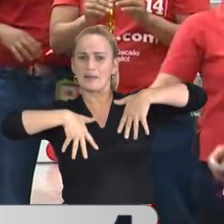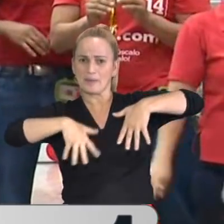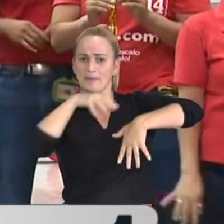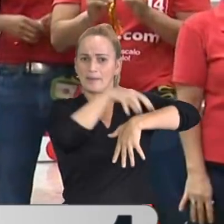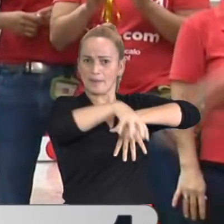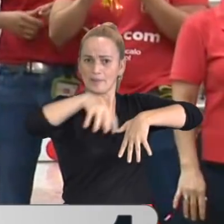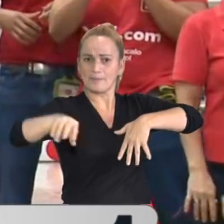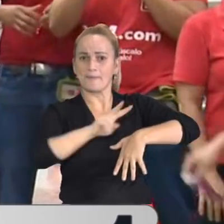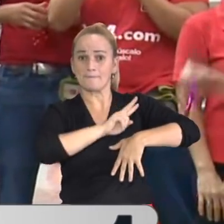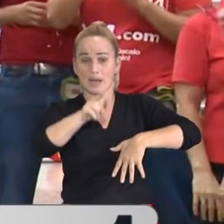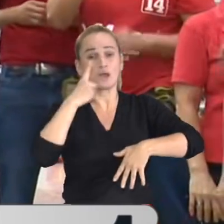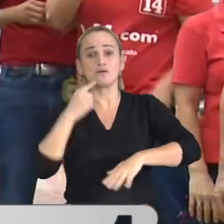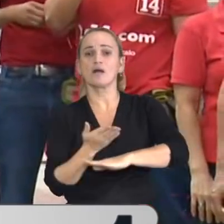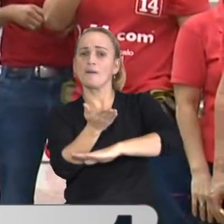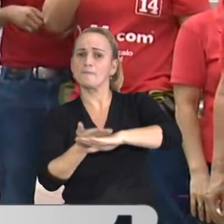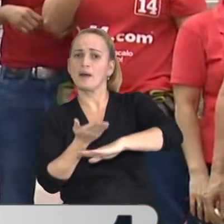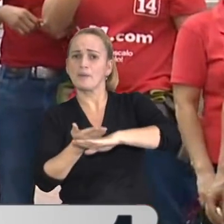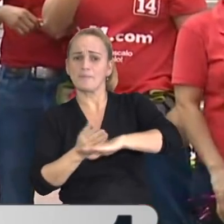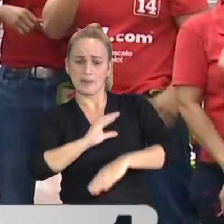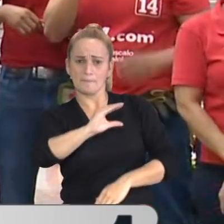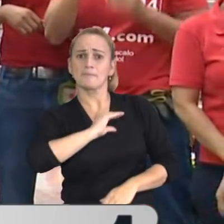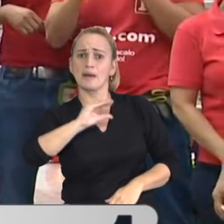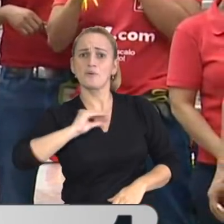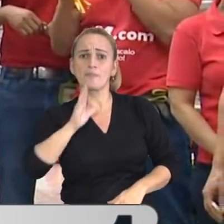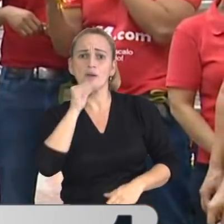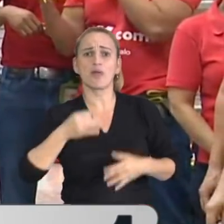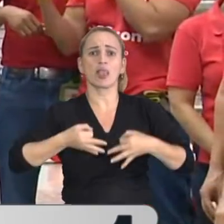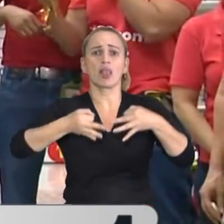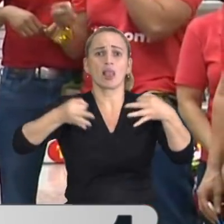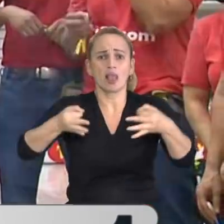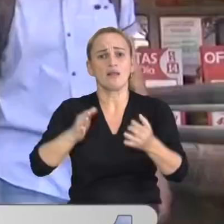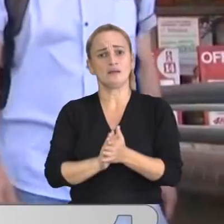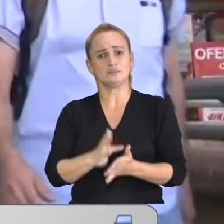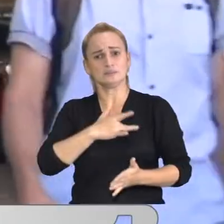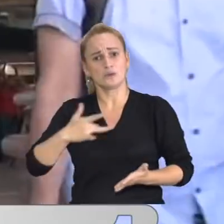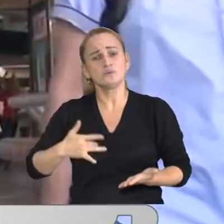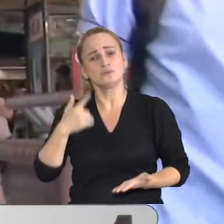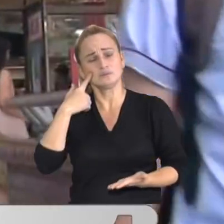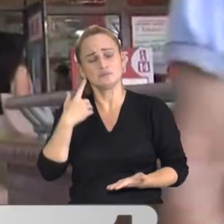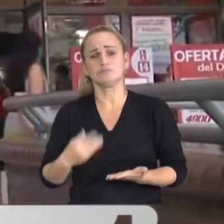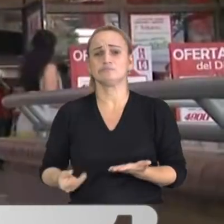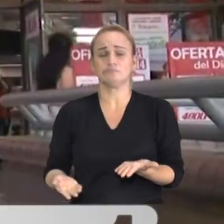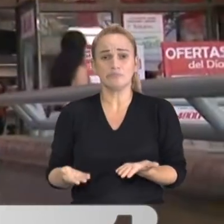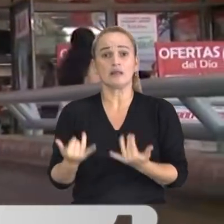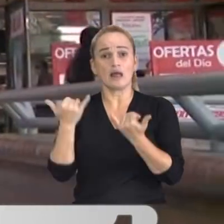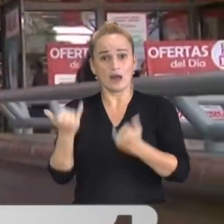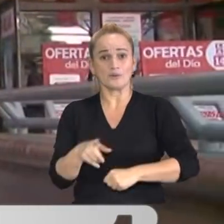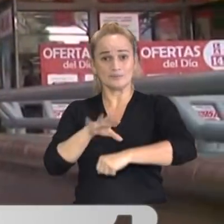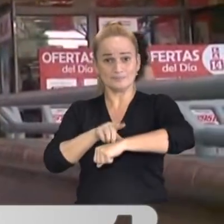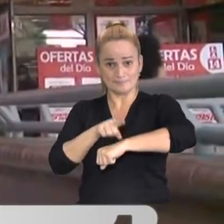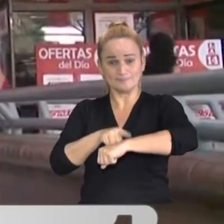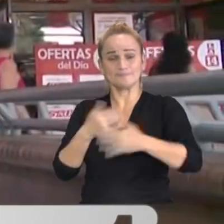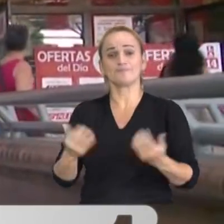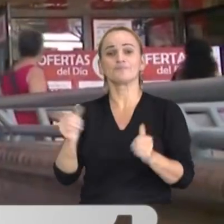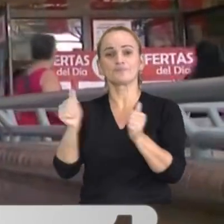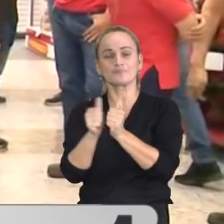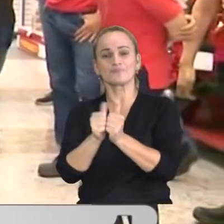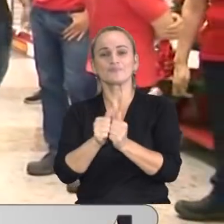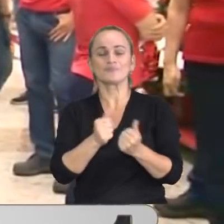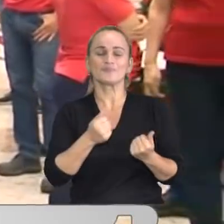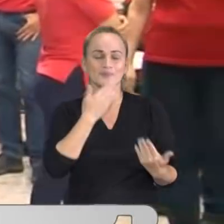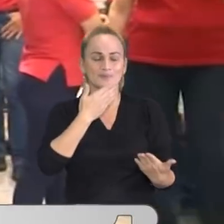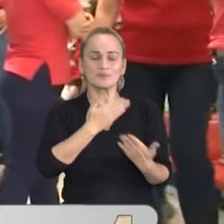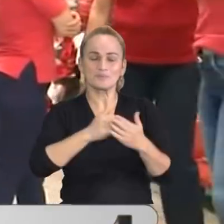de la capital del Valle para reclamar por el pago de sus salarios y de seguridad social. A esta hora precisamente nos acompaña una de ellas. Bienvenida a